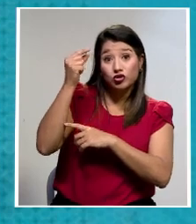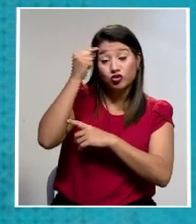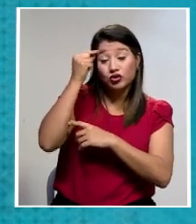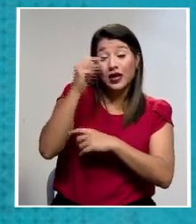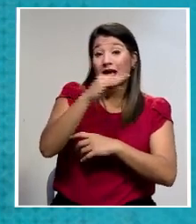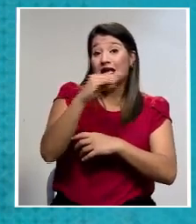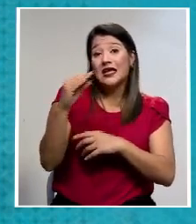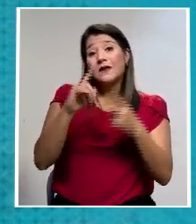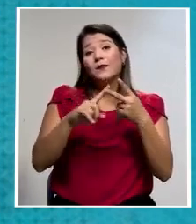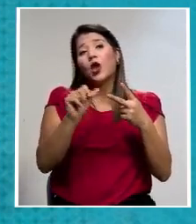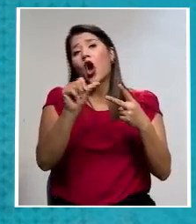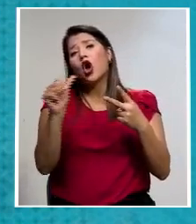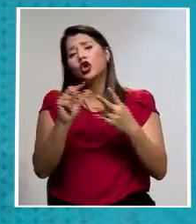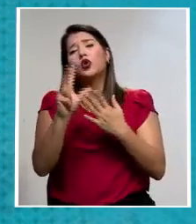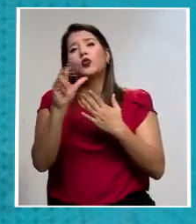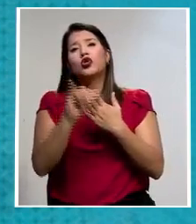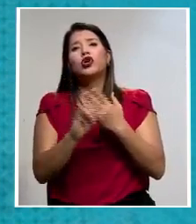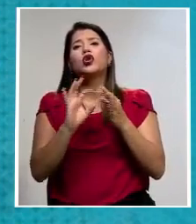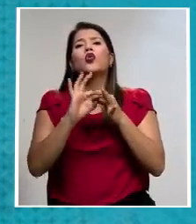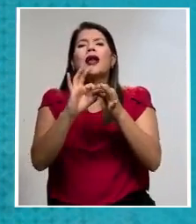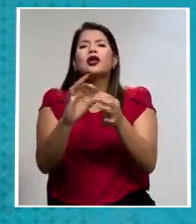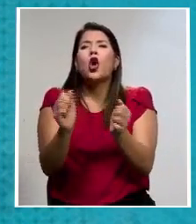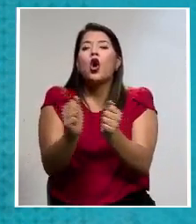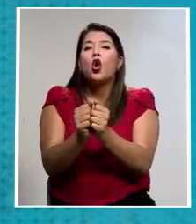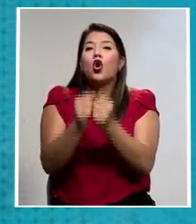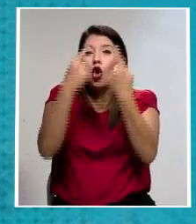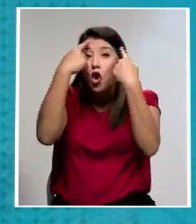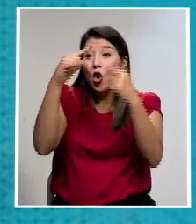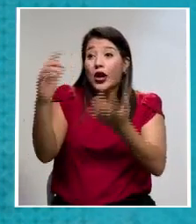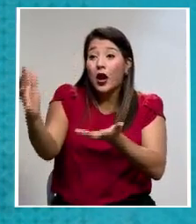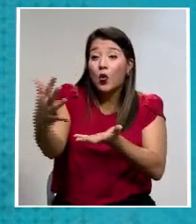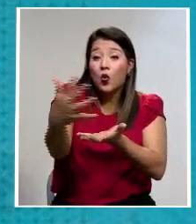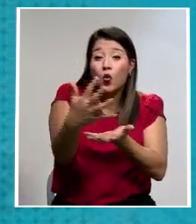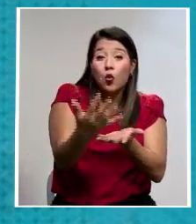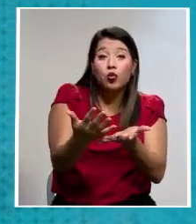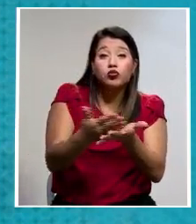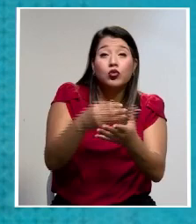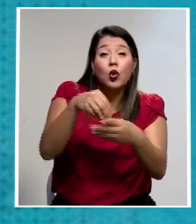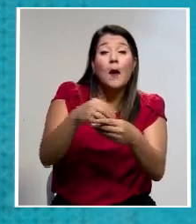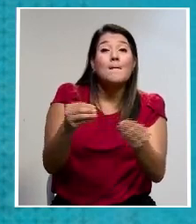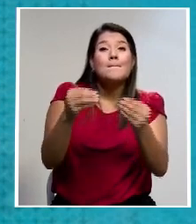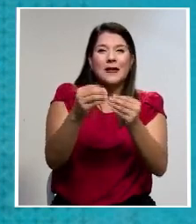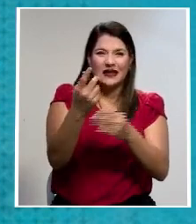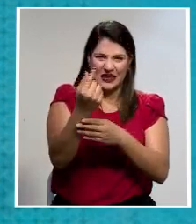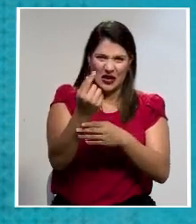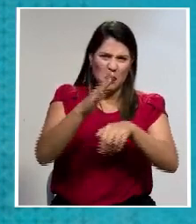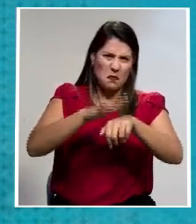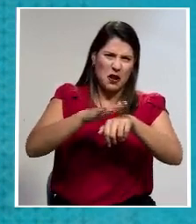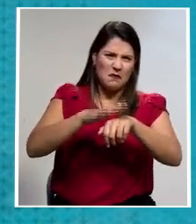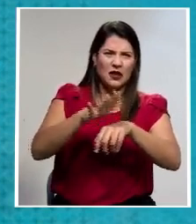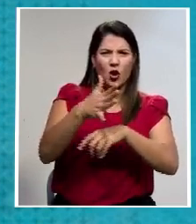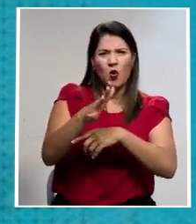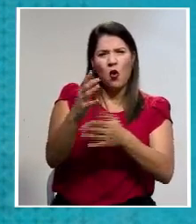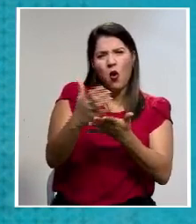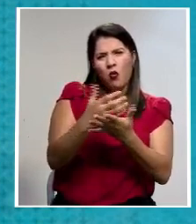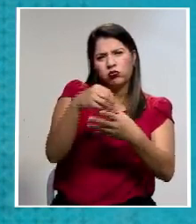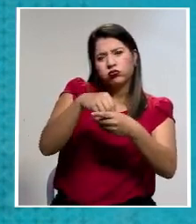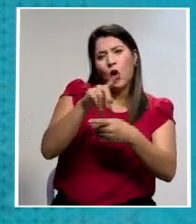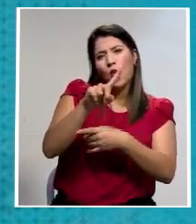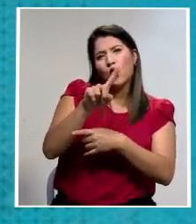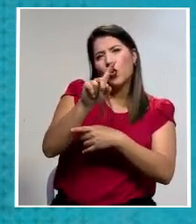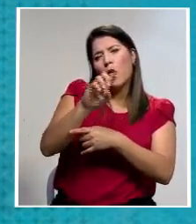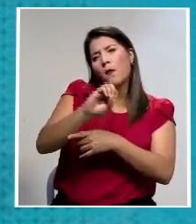en la parte de ingresos que suman apenas un poco más del 1% del PIB. Así es que esperaríamos que en los próximos días la